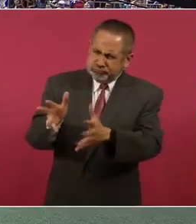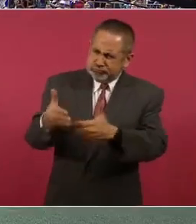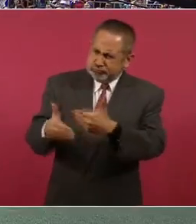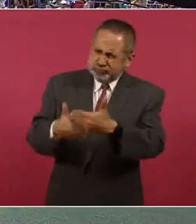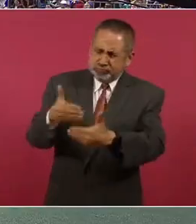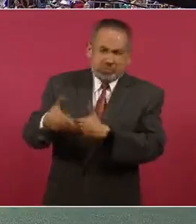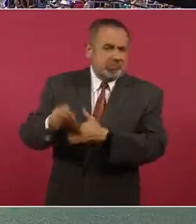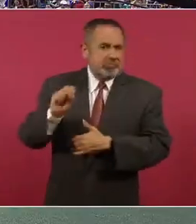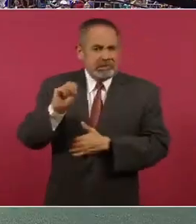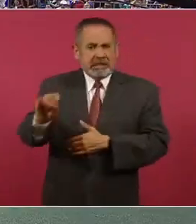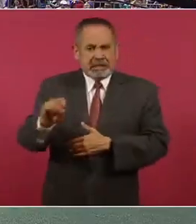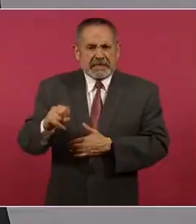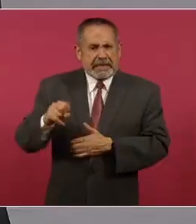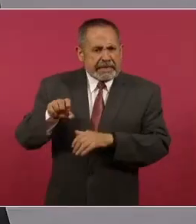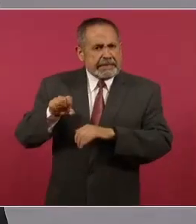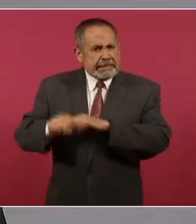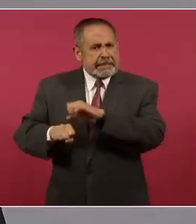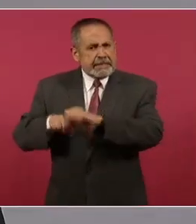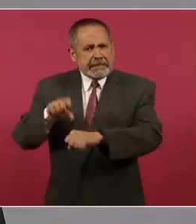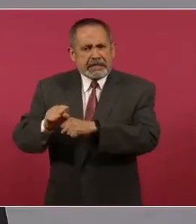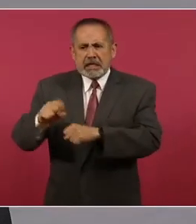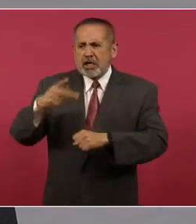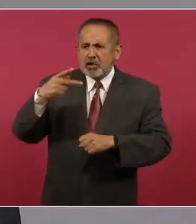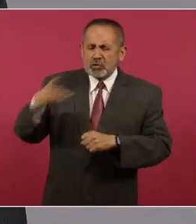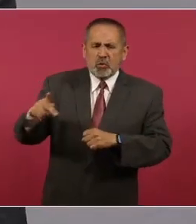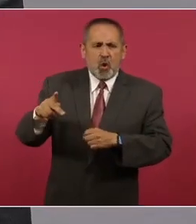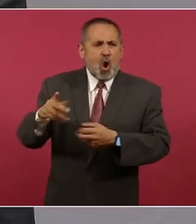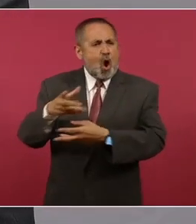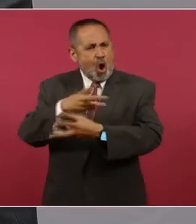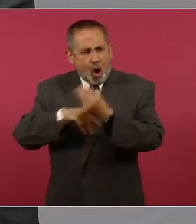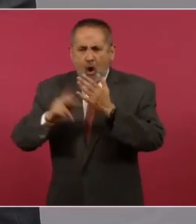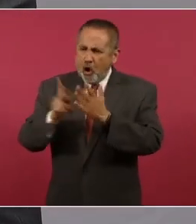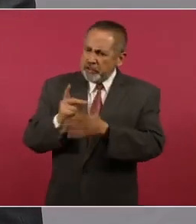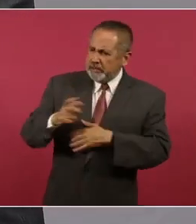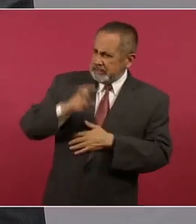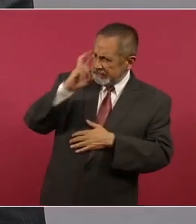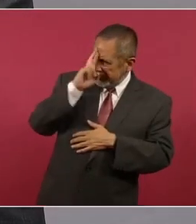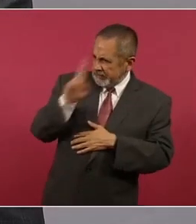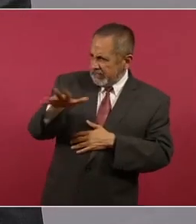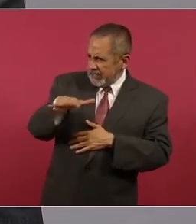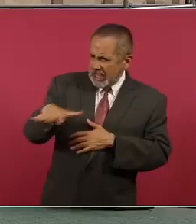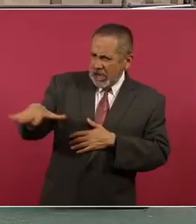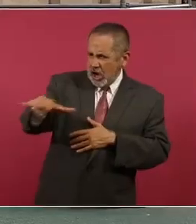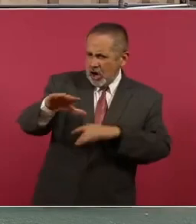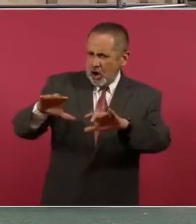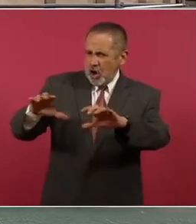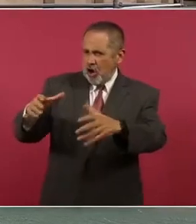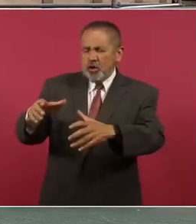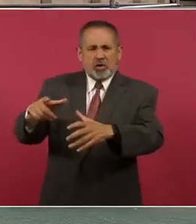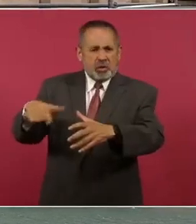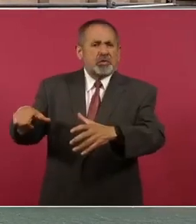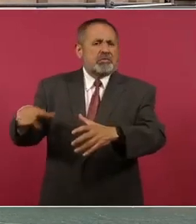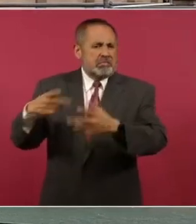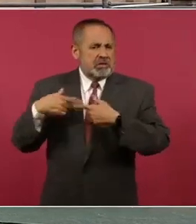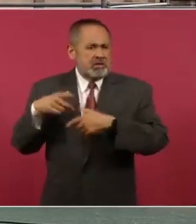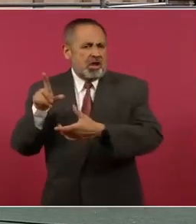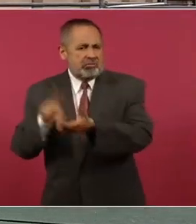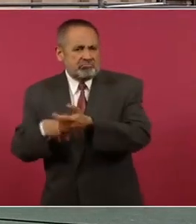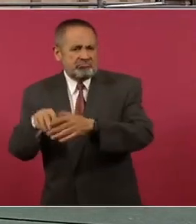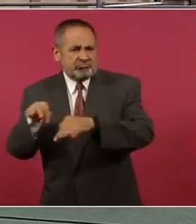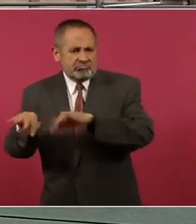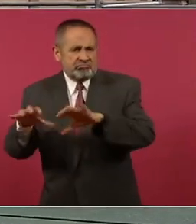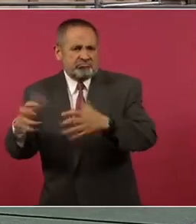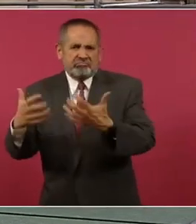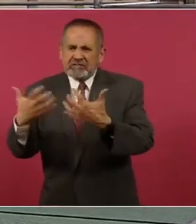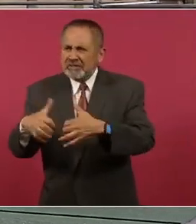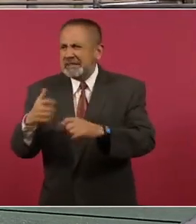a conquistar sus reivindicaciones. Incluso se pudo